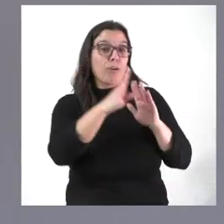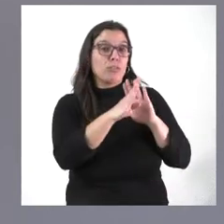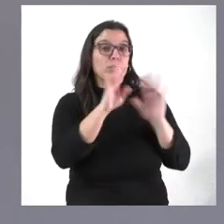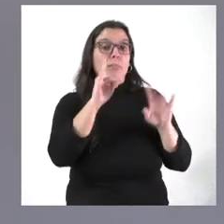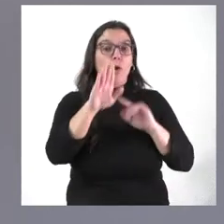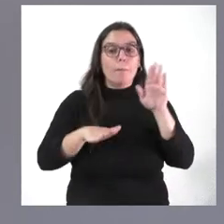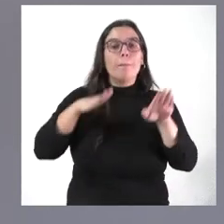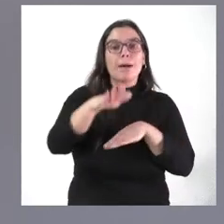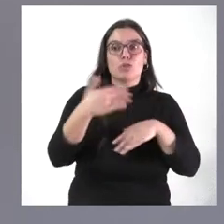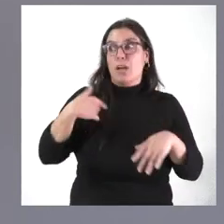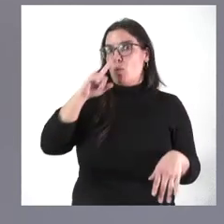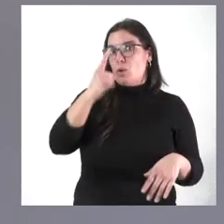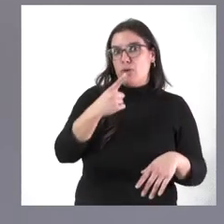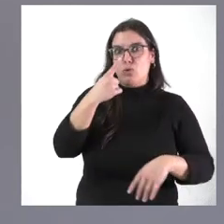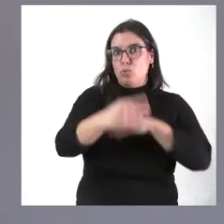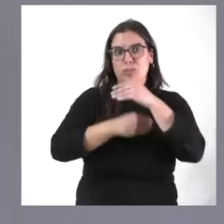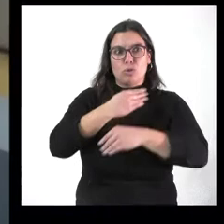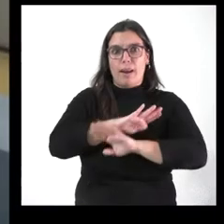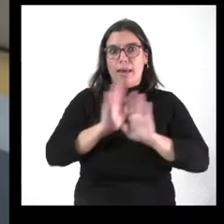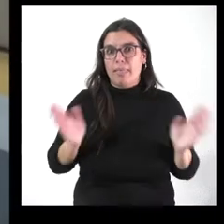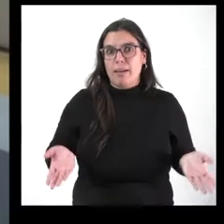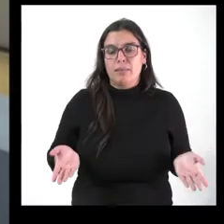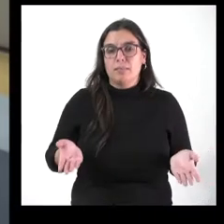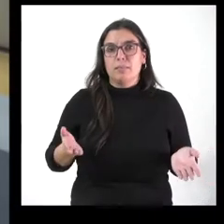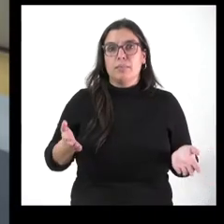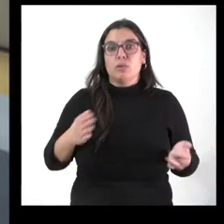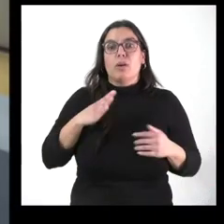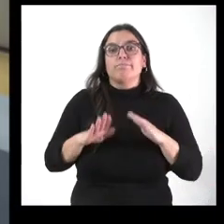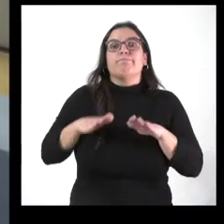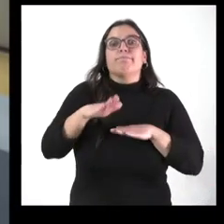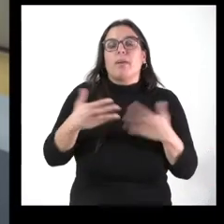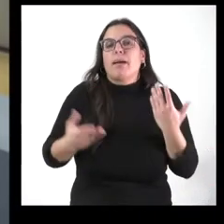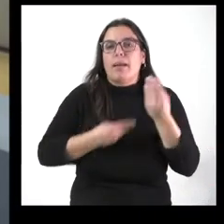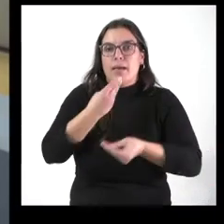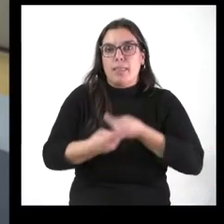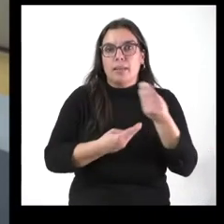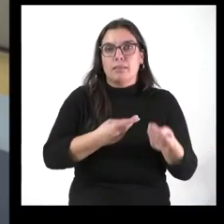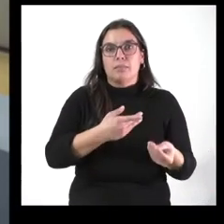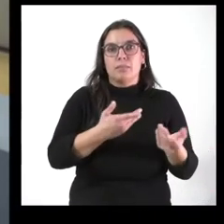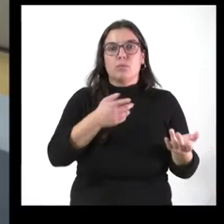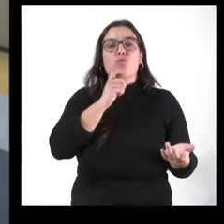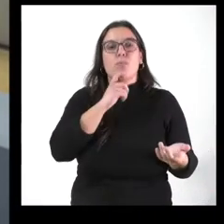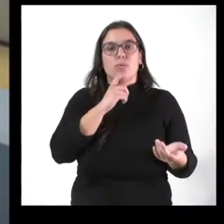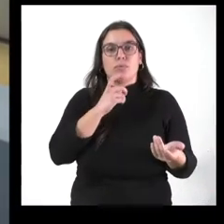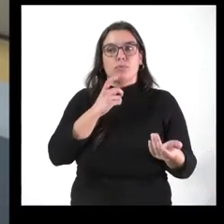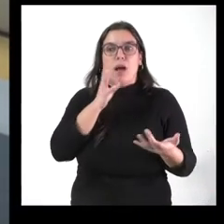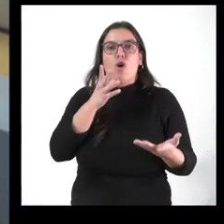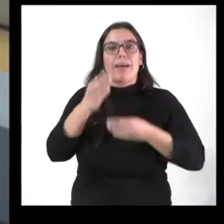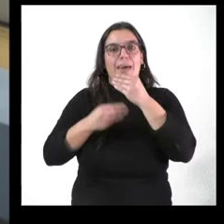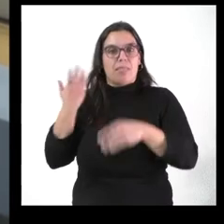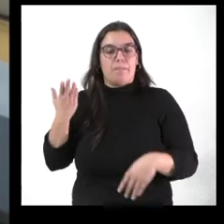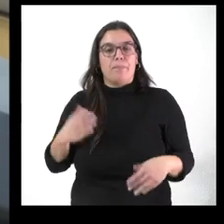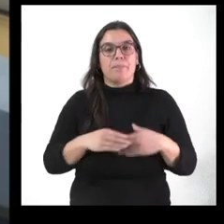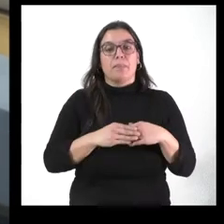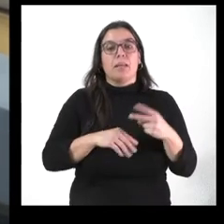próximo paso después de un año en el que no se ha avanzado absolutamente nada eso por un lado que pediría al gobierno que hiciera ahora y por otro lado